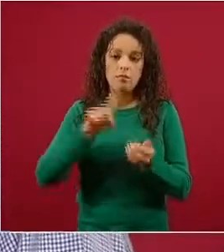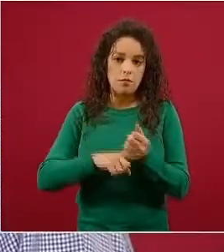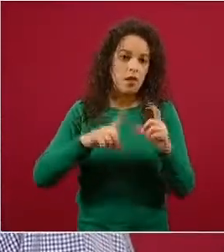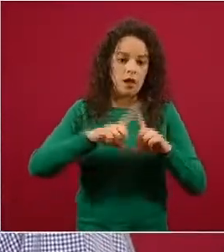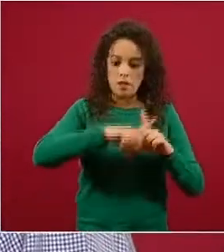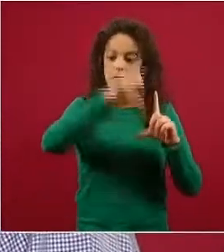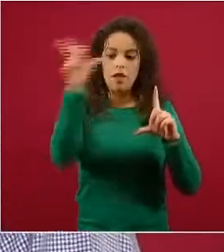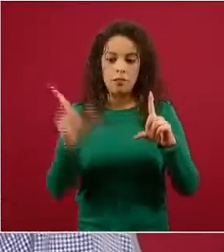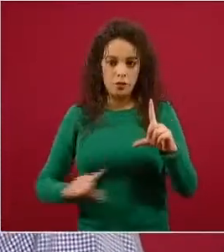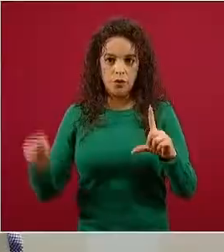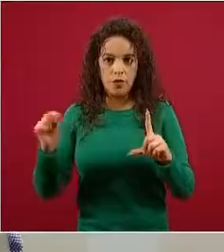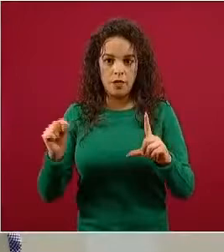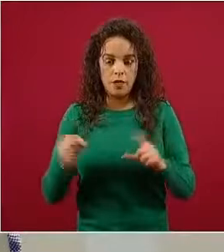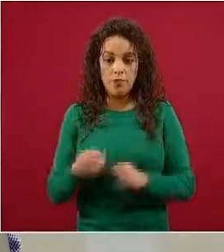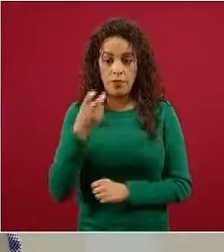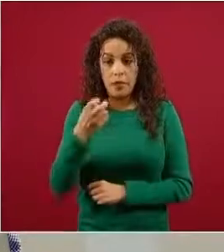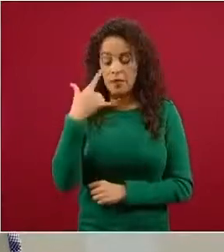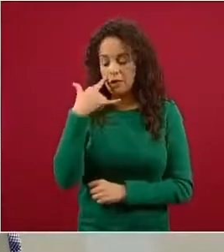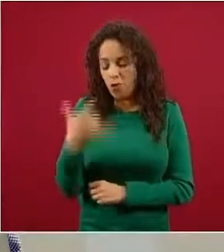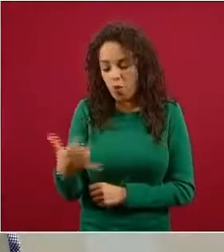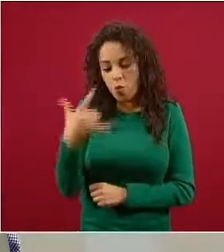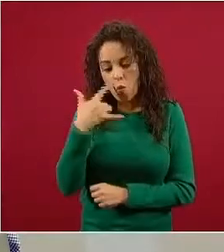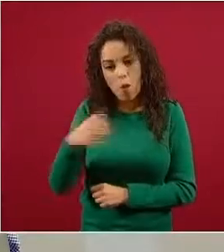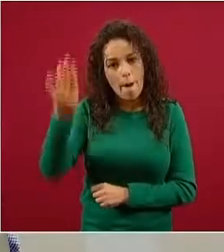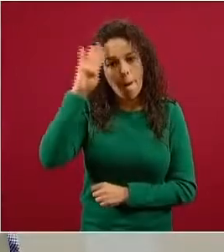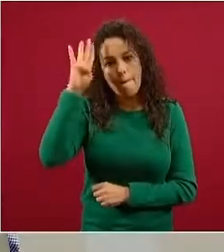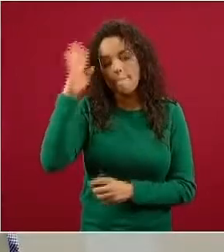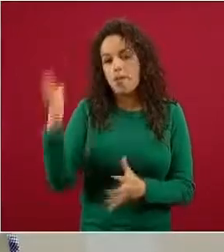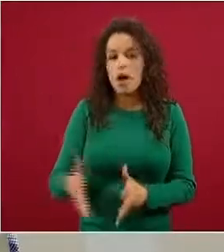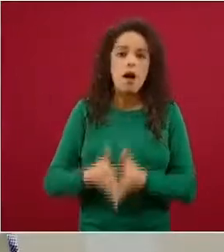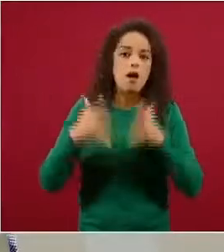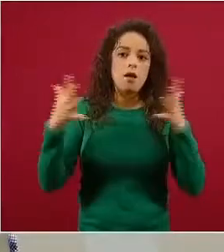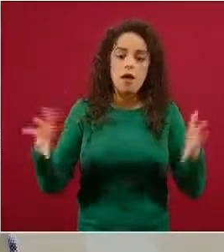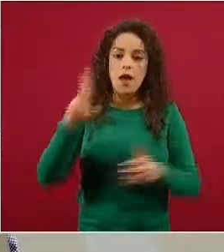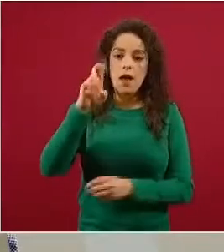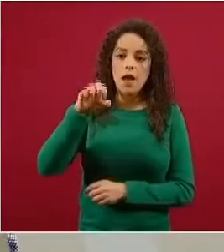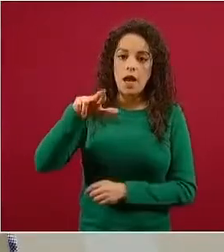en gris, en las que se tenía confirmados los casos que sí son por COVID,